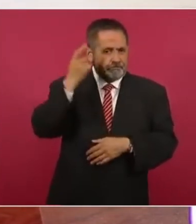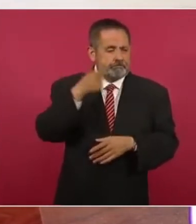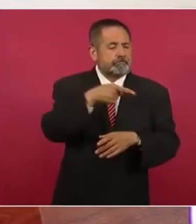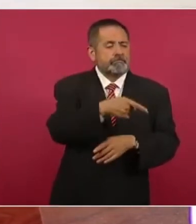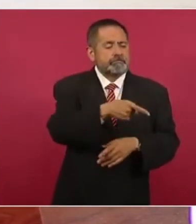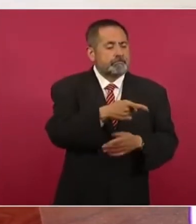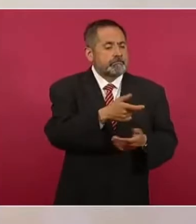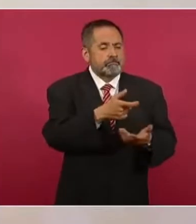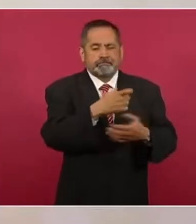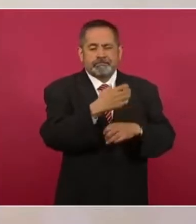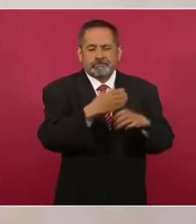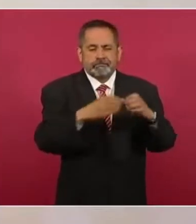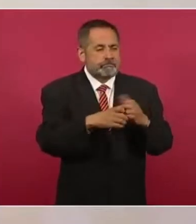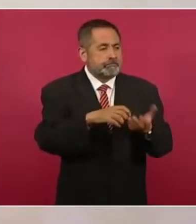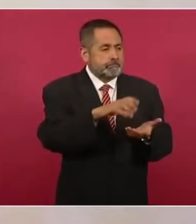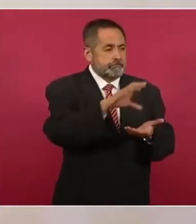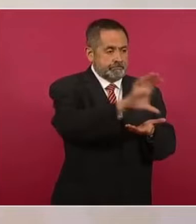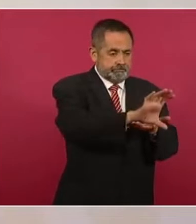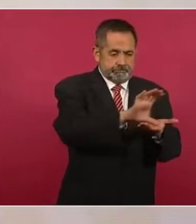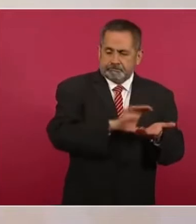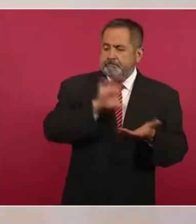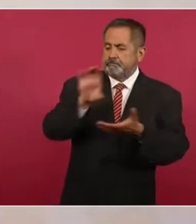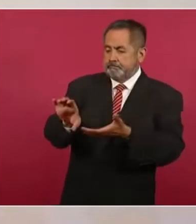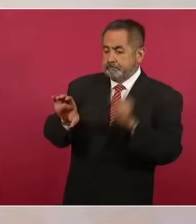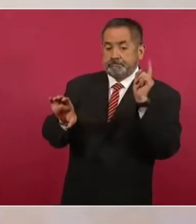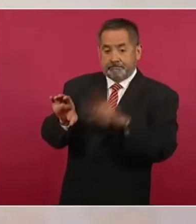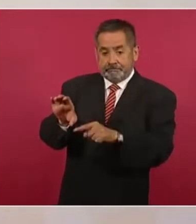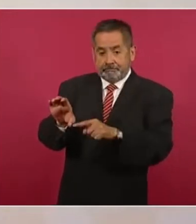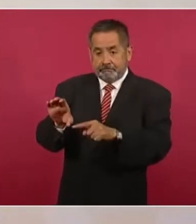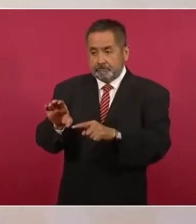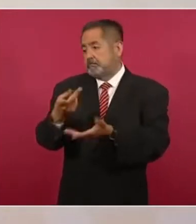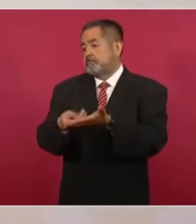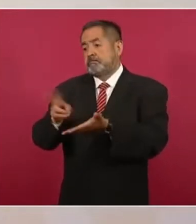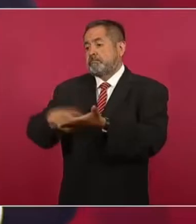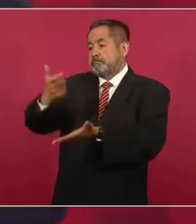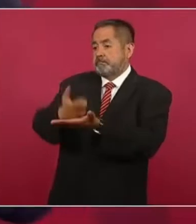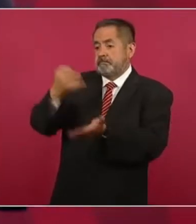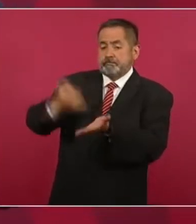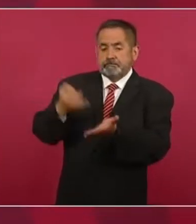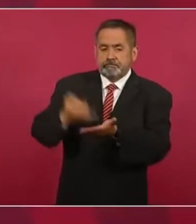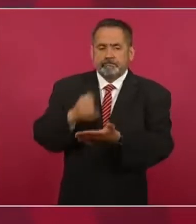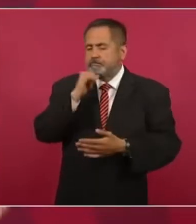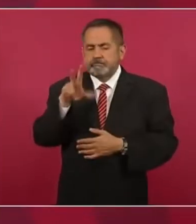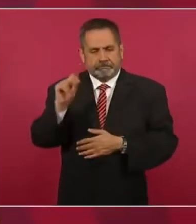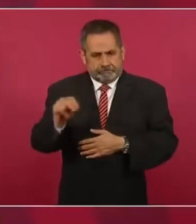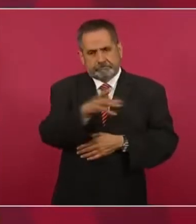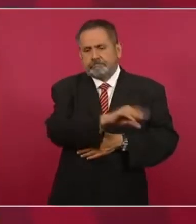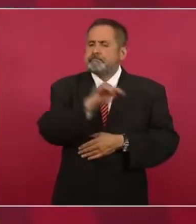perdón, de las prestaciones en especie al salario. Y segundo,